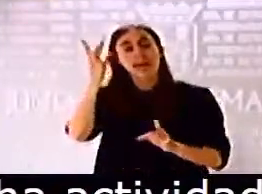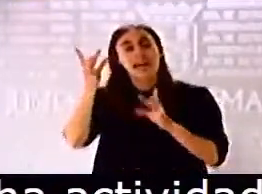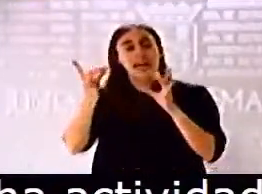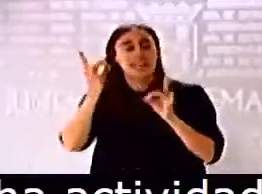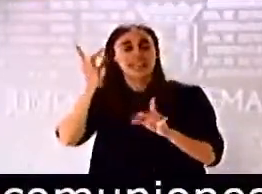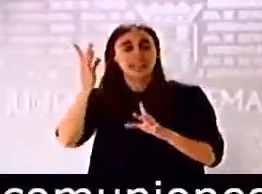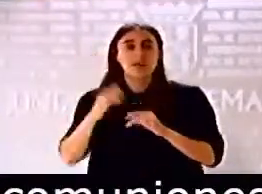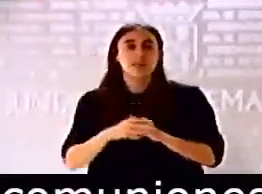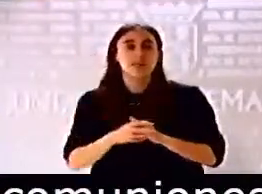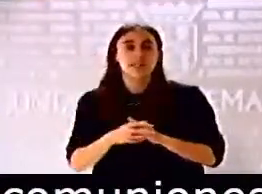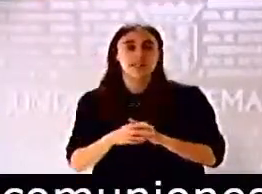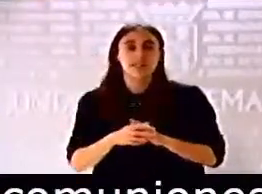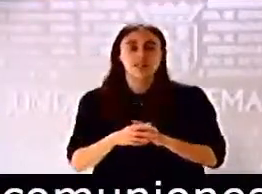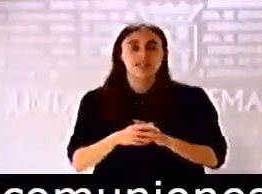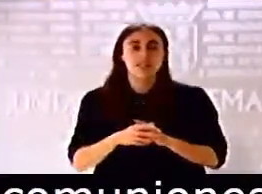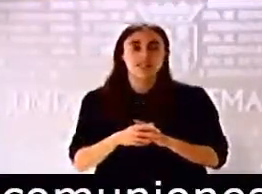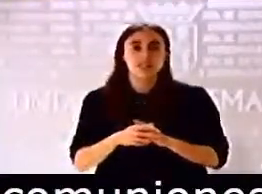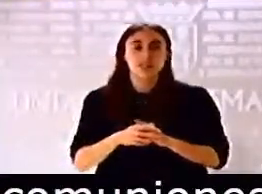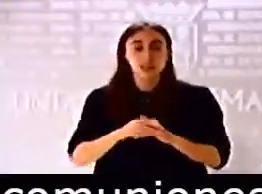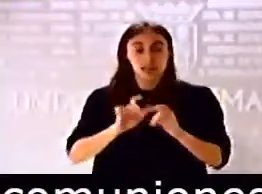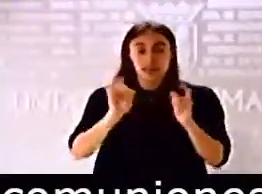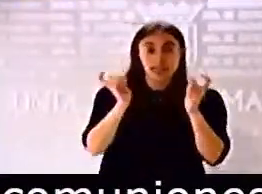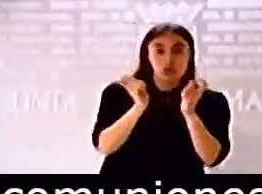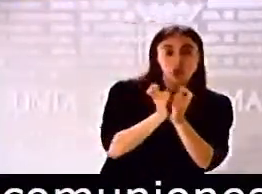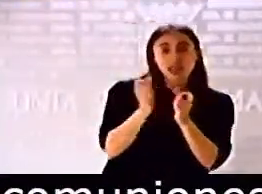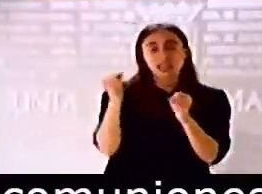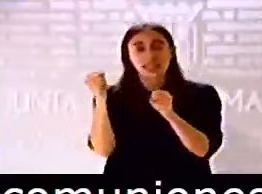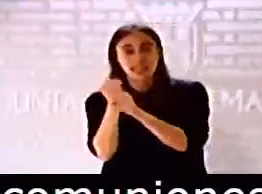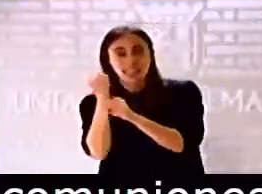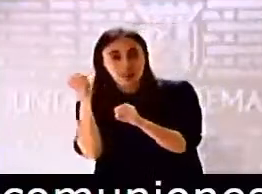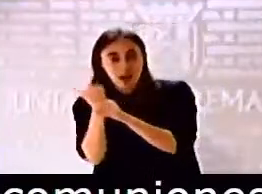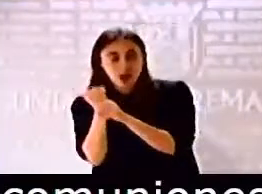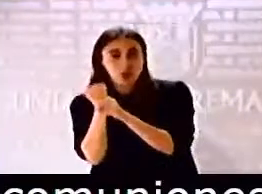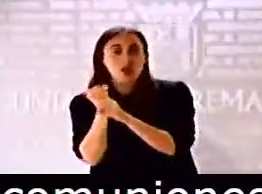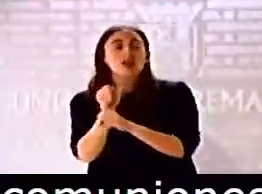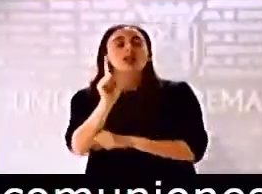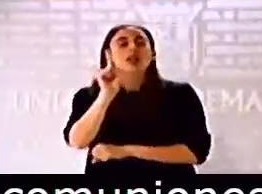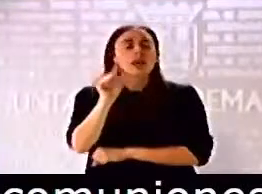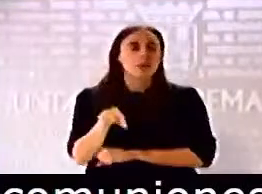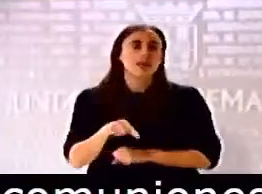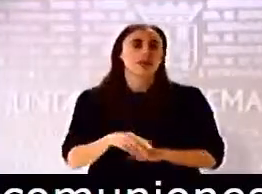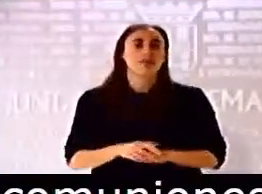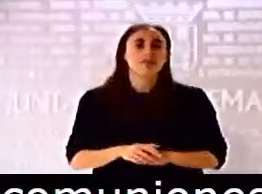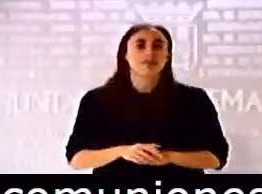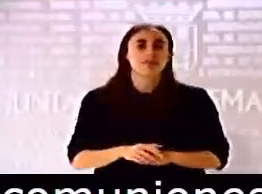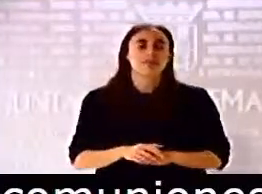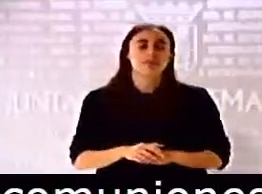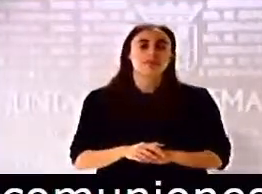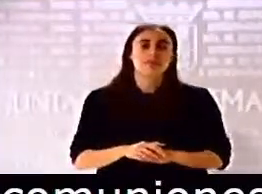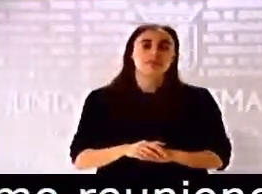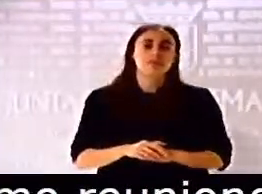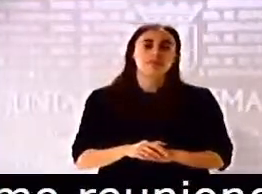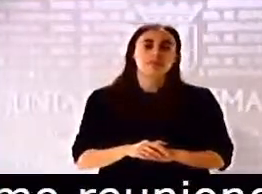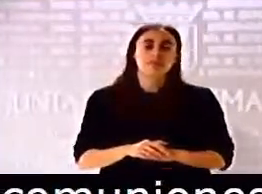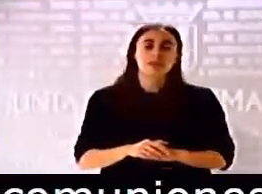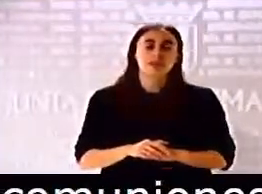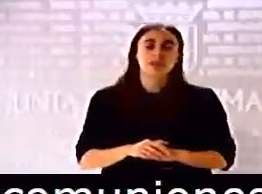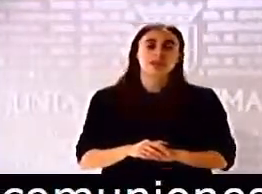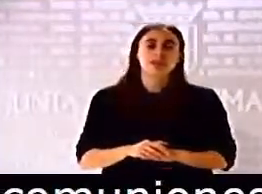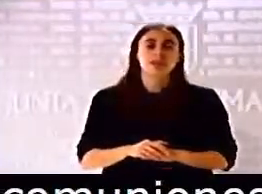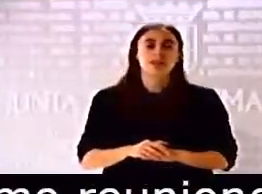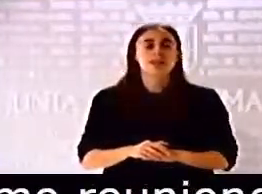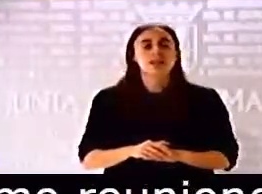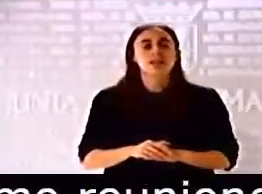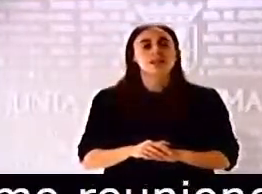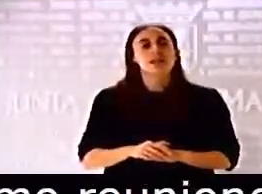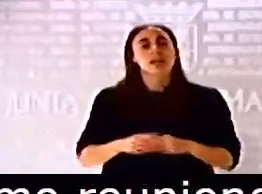congresuales, de las reuniones de trabajo y también de todos los actos de graduación que